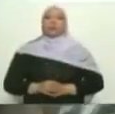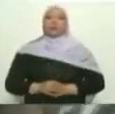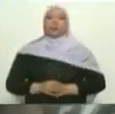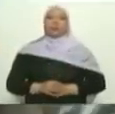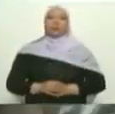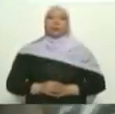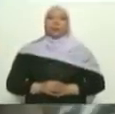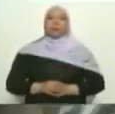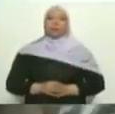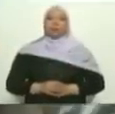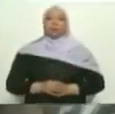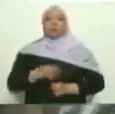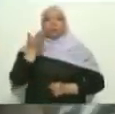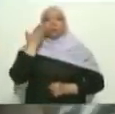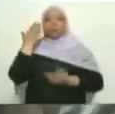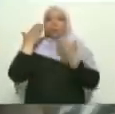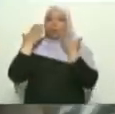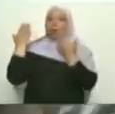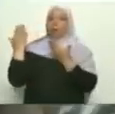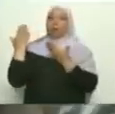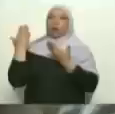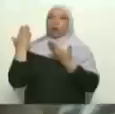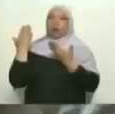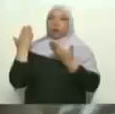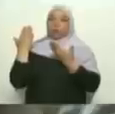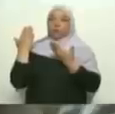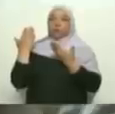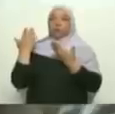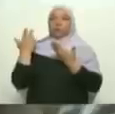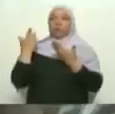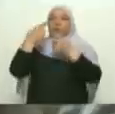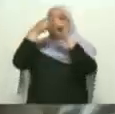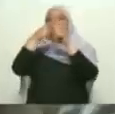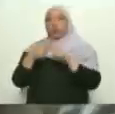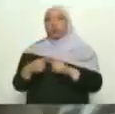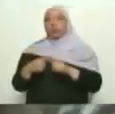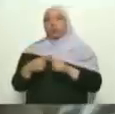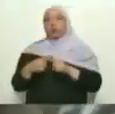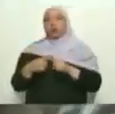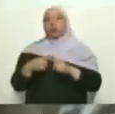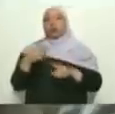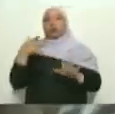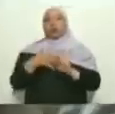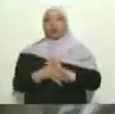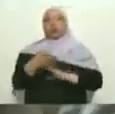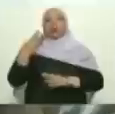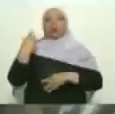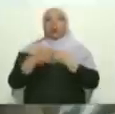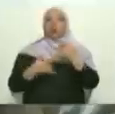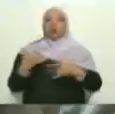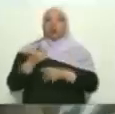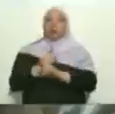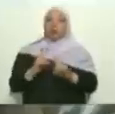Pero vean ustedes, según delata también Diego Arria, la orden de